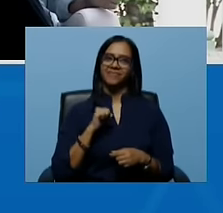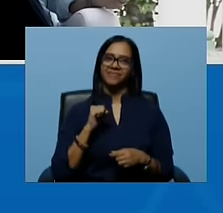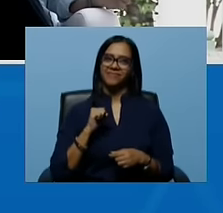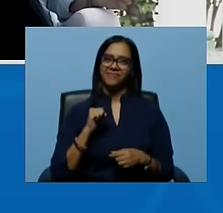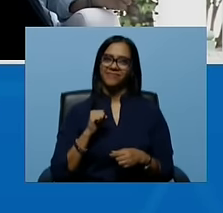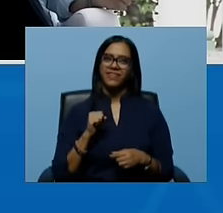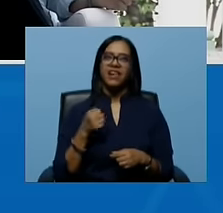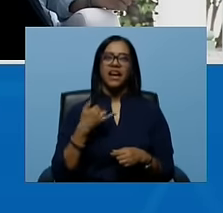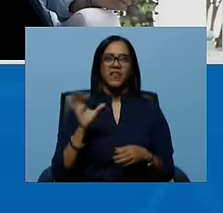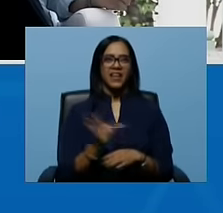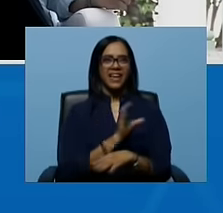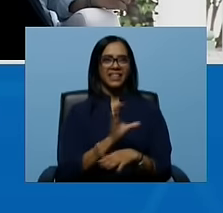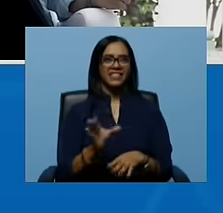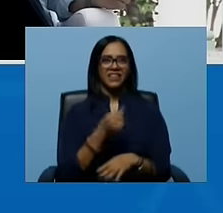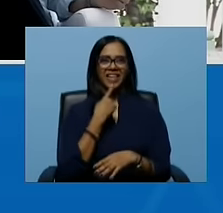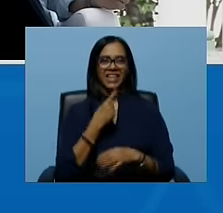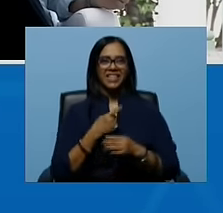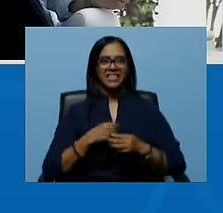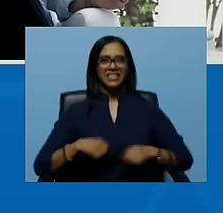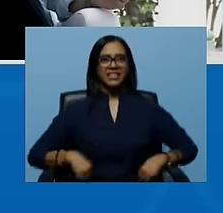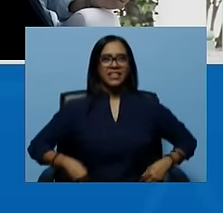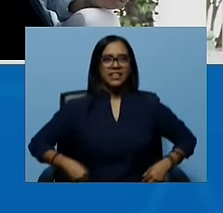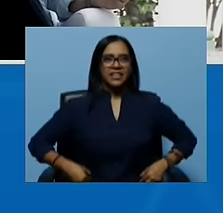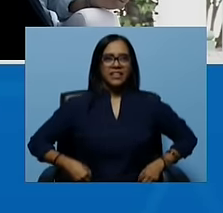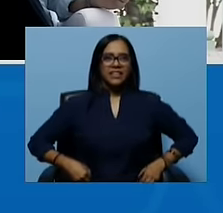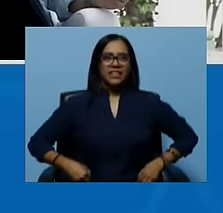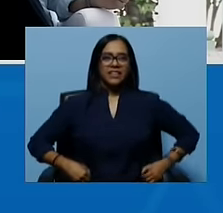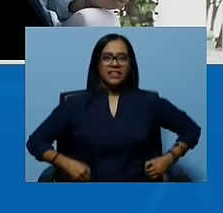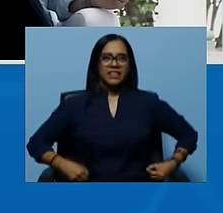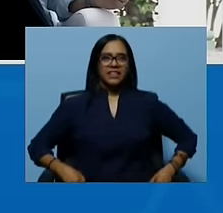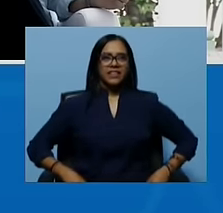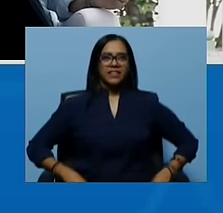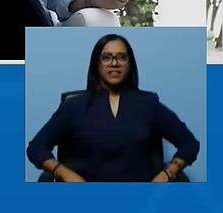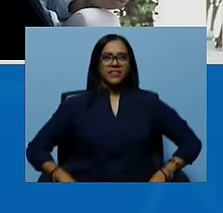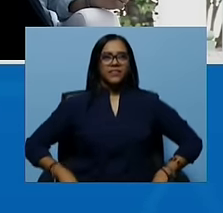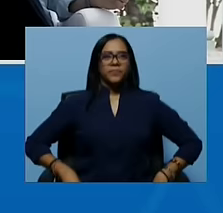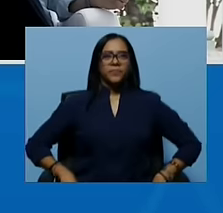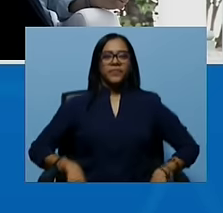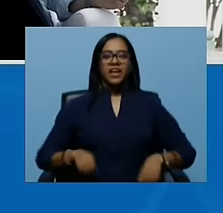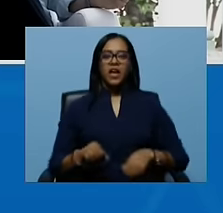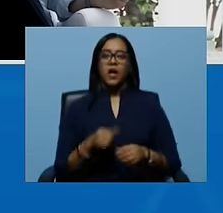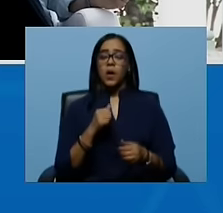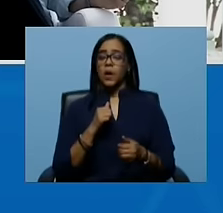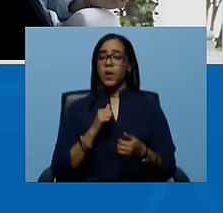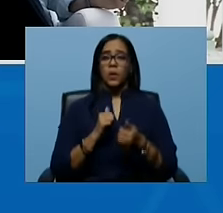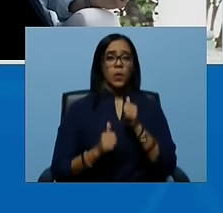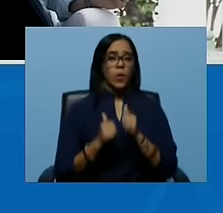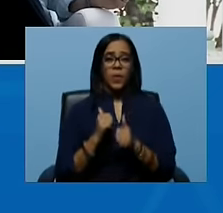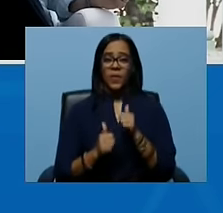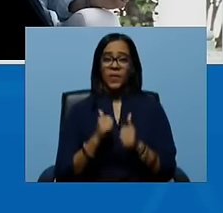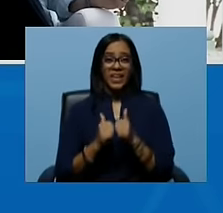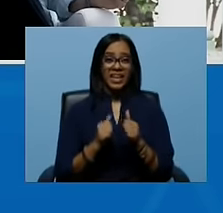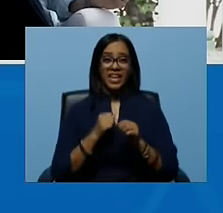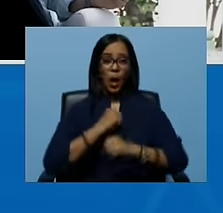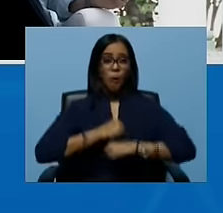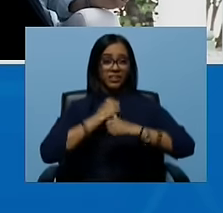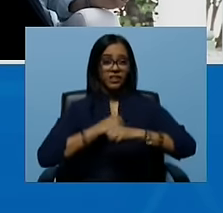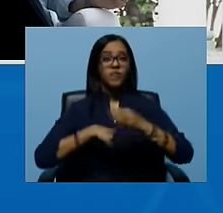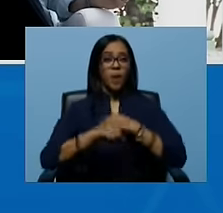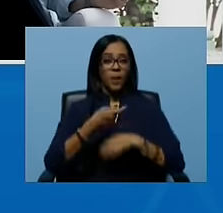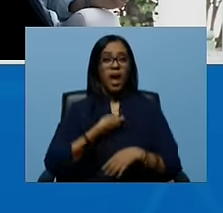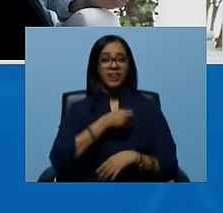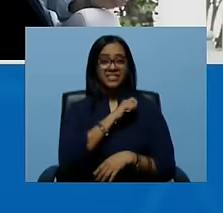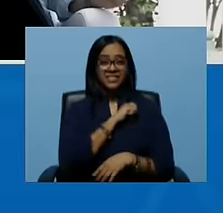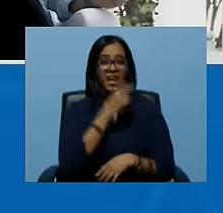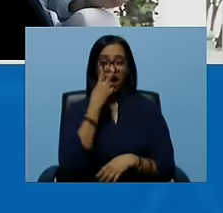Hay una canción, ¿no?, que dice, corre caballito, vamos a Madrid, a ver